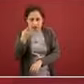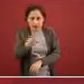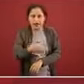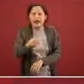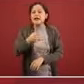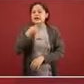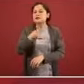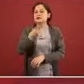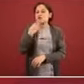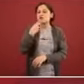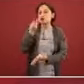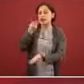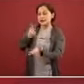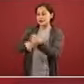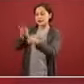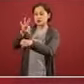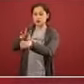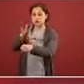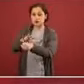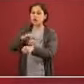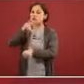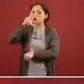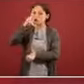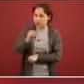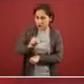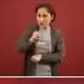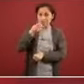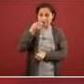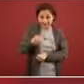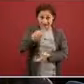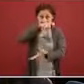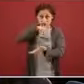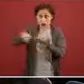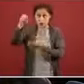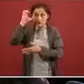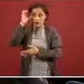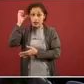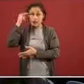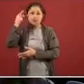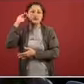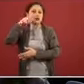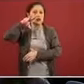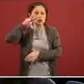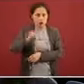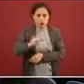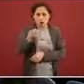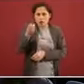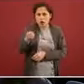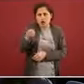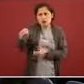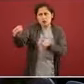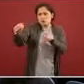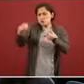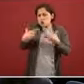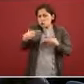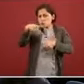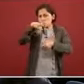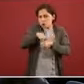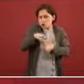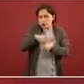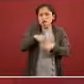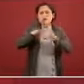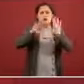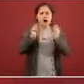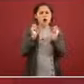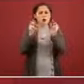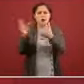es lo que se compró en China con el propósito de dotar de equipos de protección personal. Simplemente es un donativo que tiene utilidad